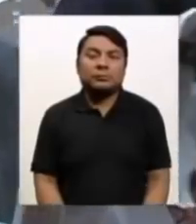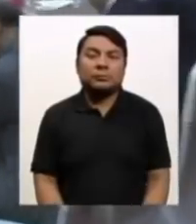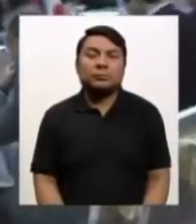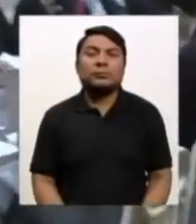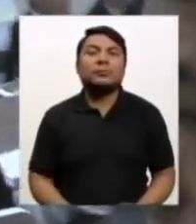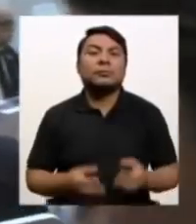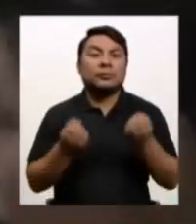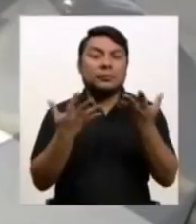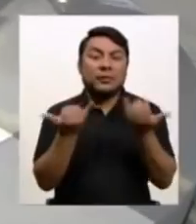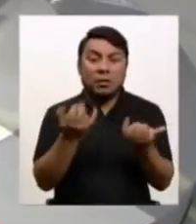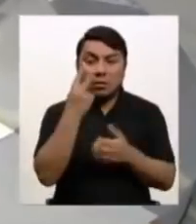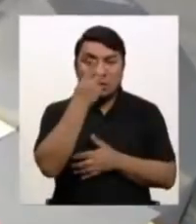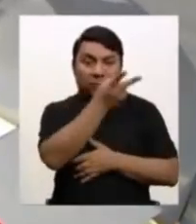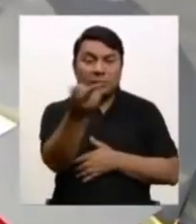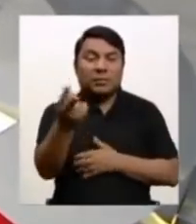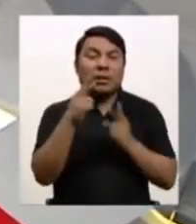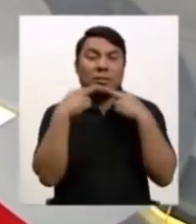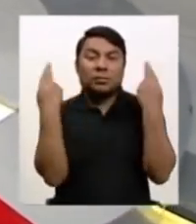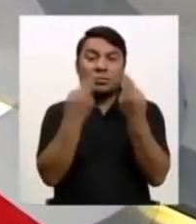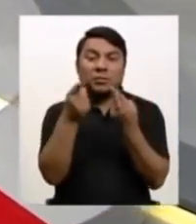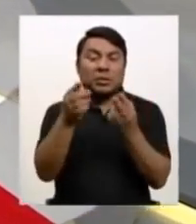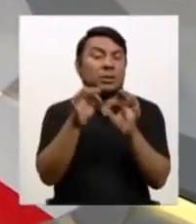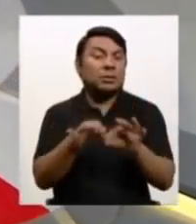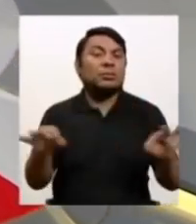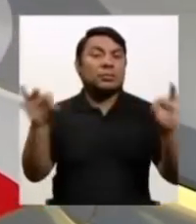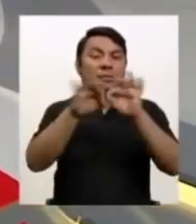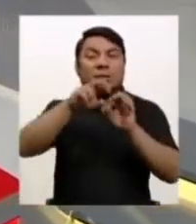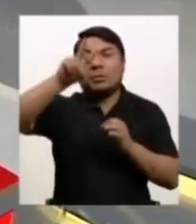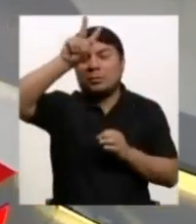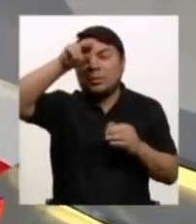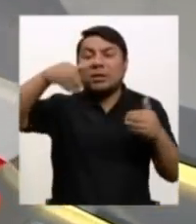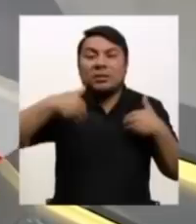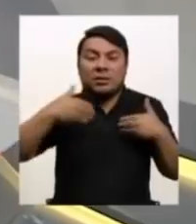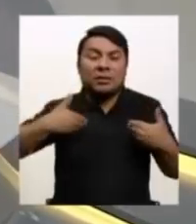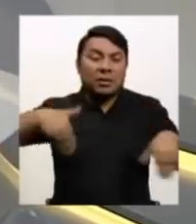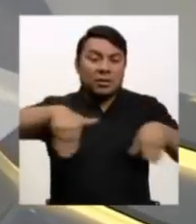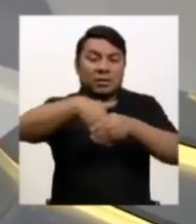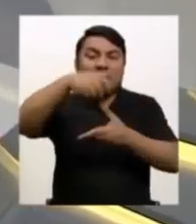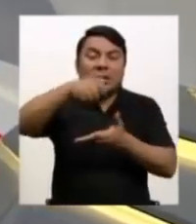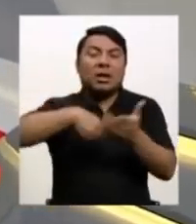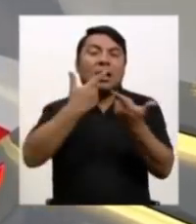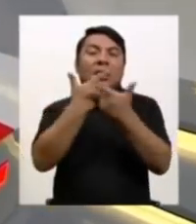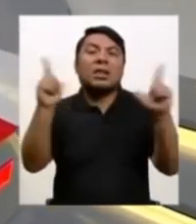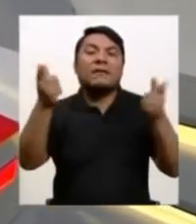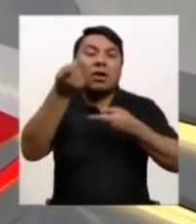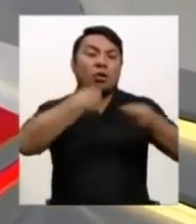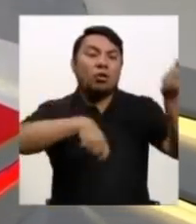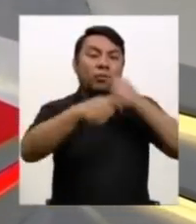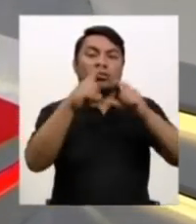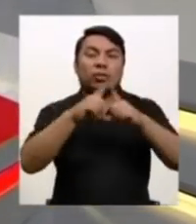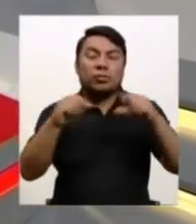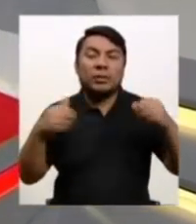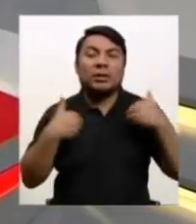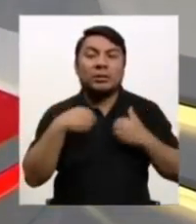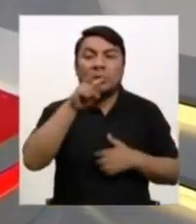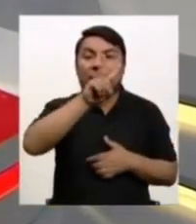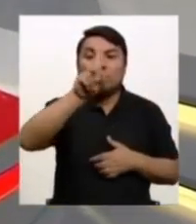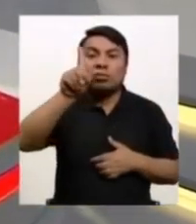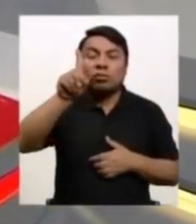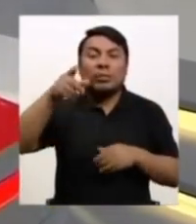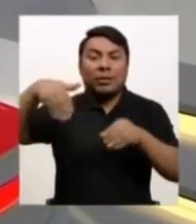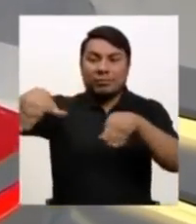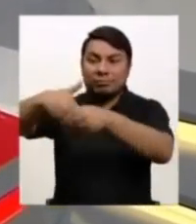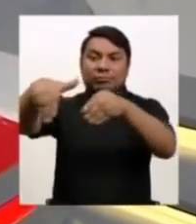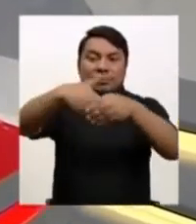Bien, estábamos viendo esa reunión que es muy importante. Ya el Perú tiene un tratado de libre comercio con Japón. En total tiene 21 tratados